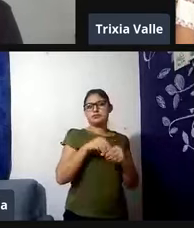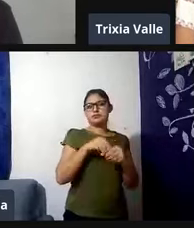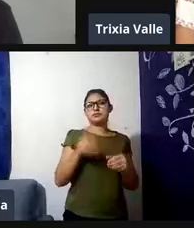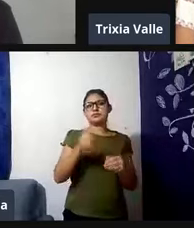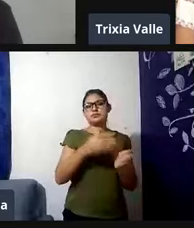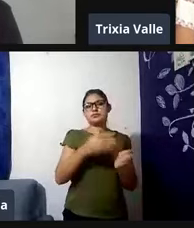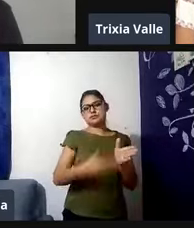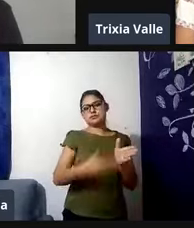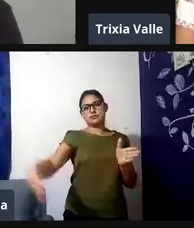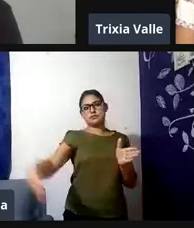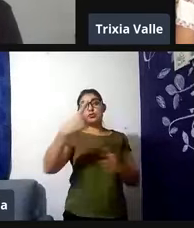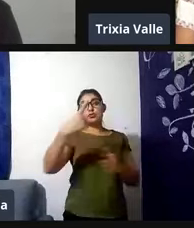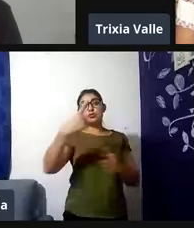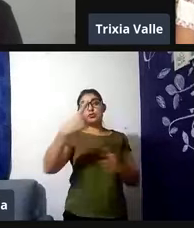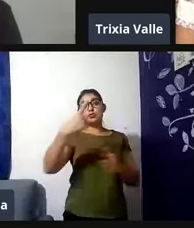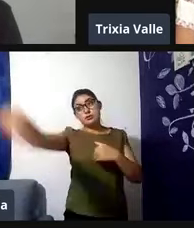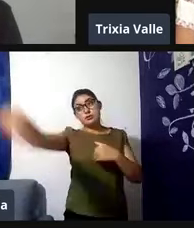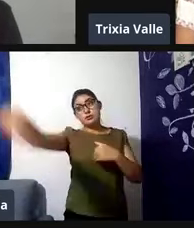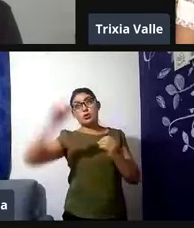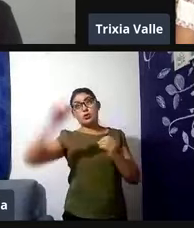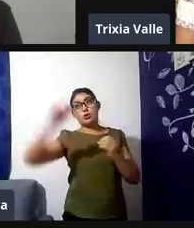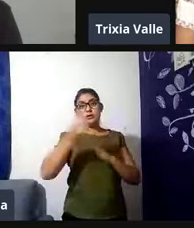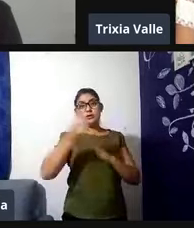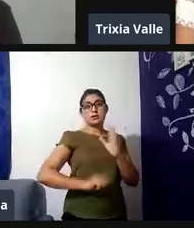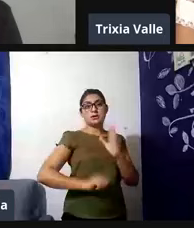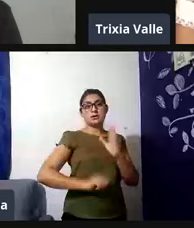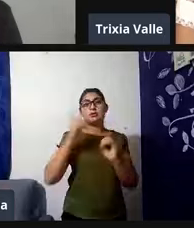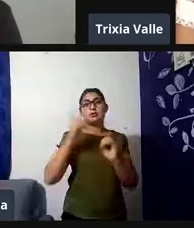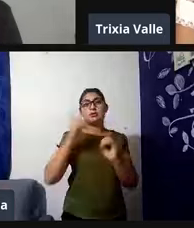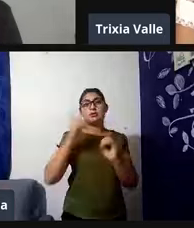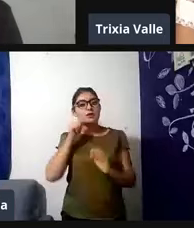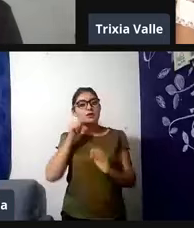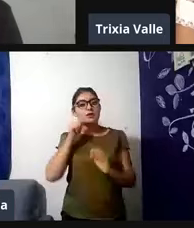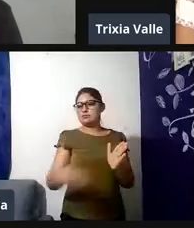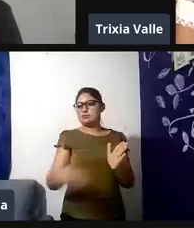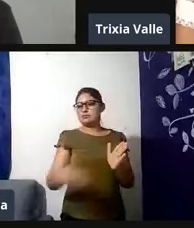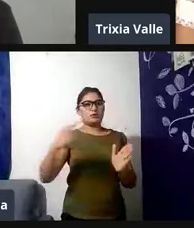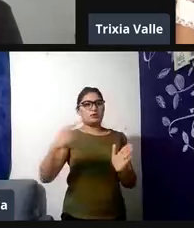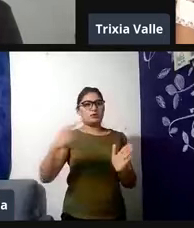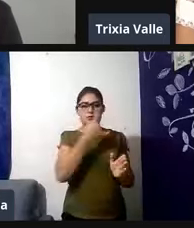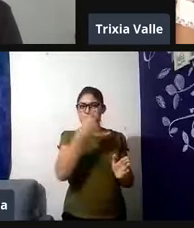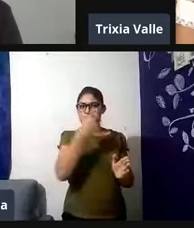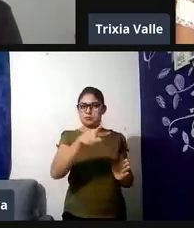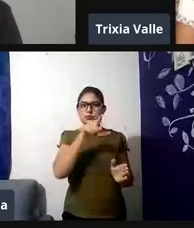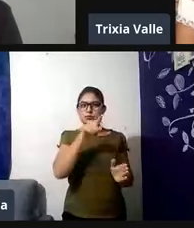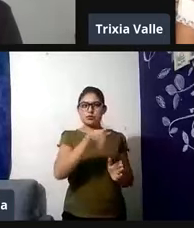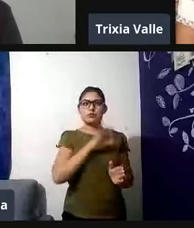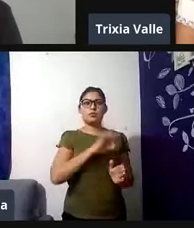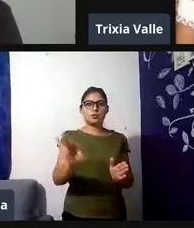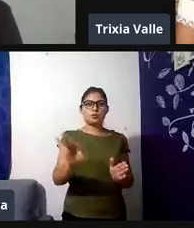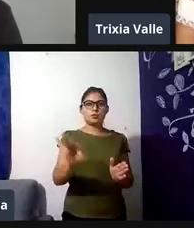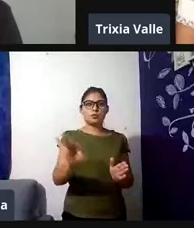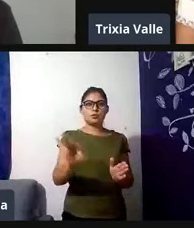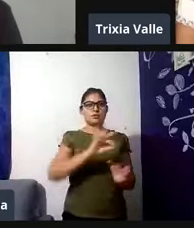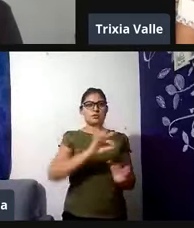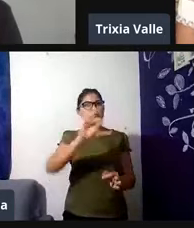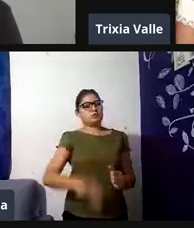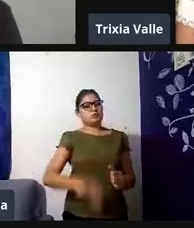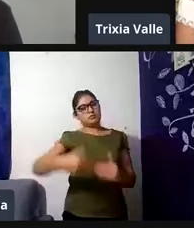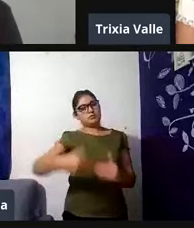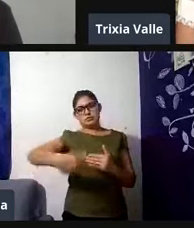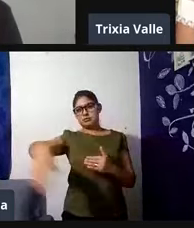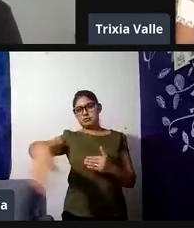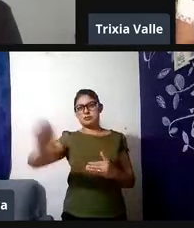ser en 6 meses, puede ser mañana, pero van a tener un descuento permanente para todas